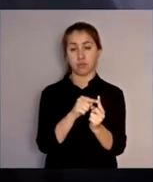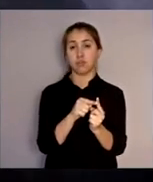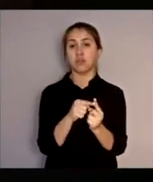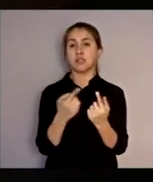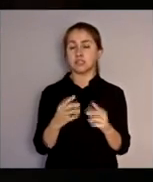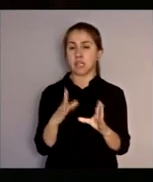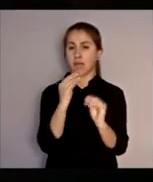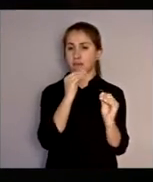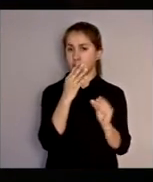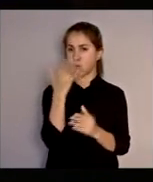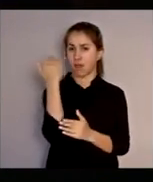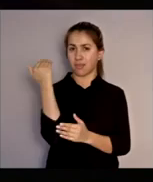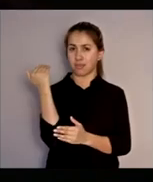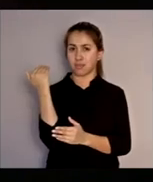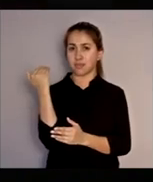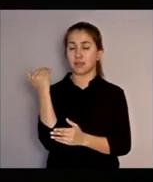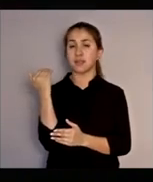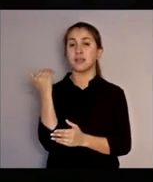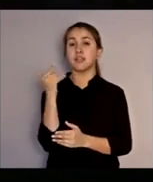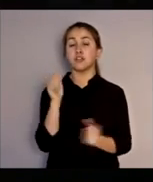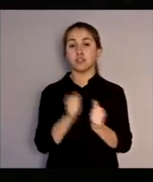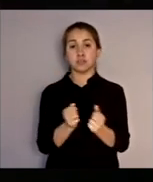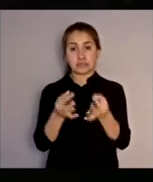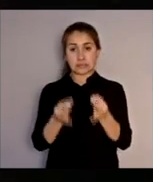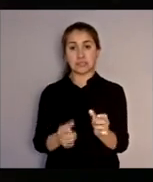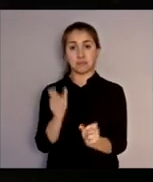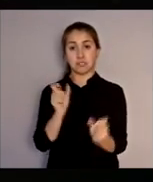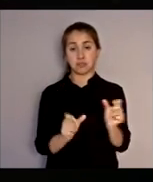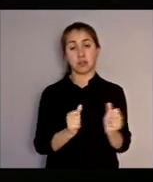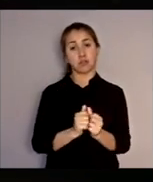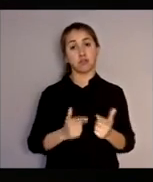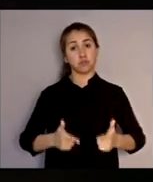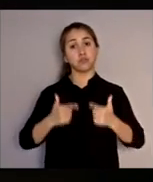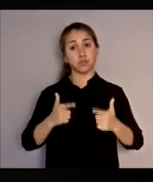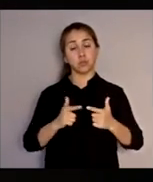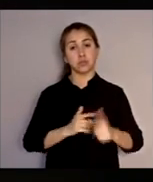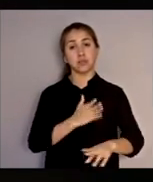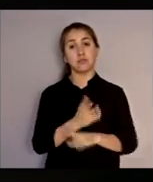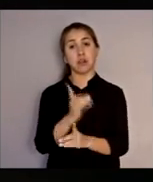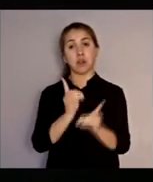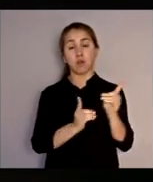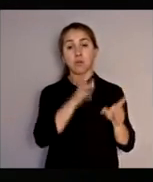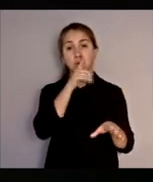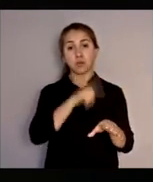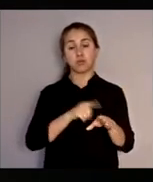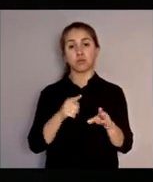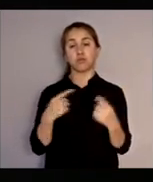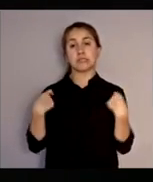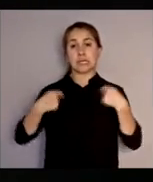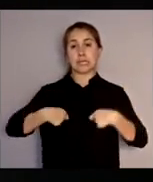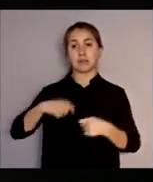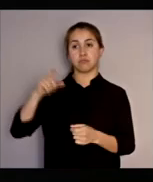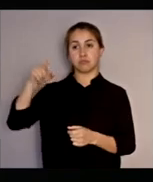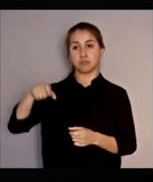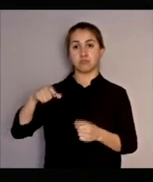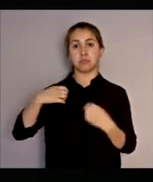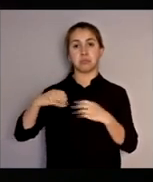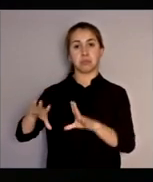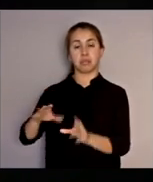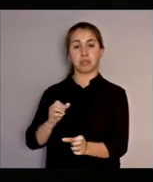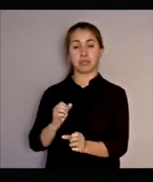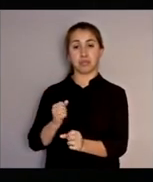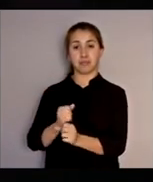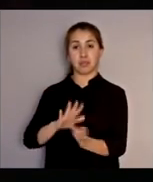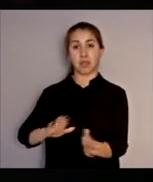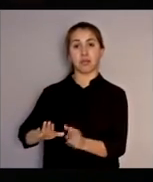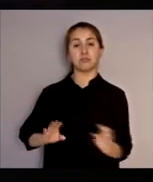Habíamos hablado antes de si se consideraba una persona con suerte, si en algún minuto usted colgaba la chaqueta y se